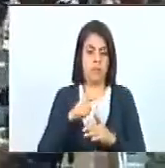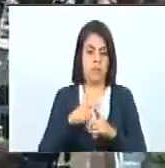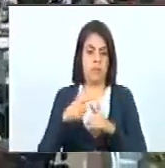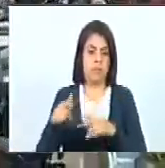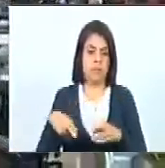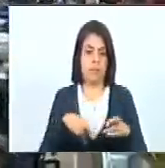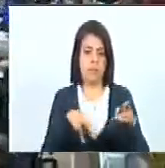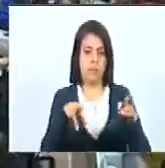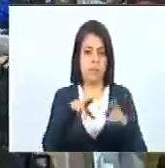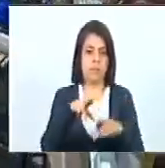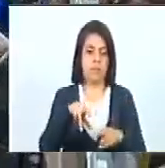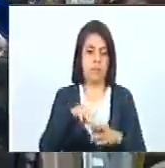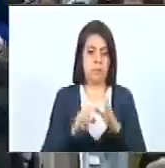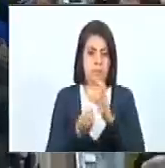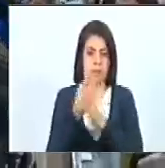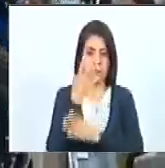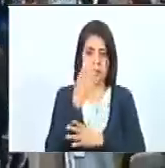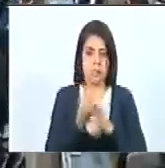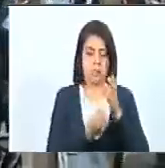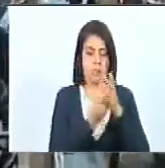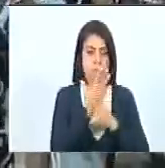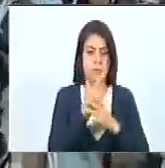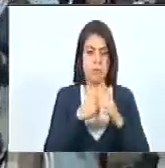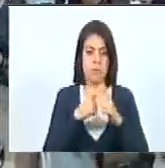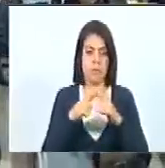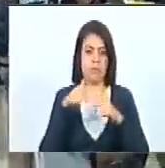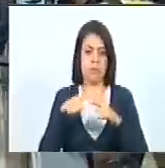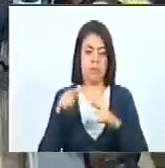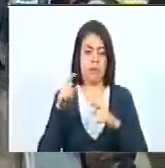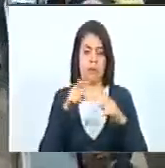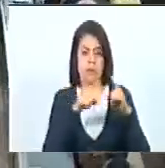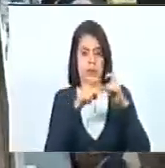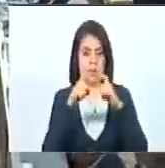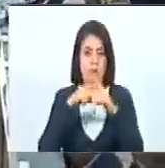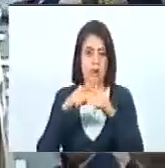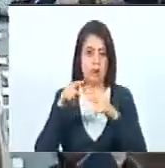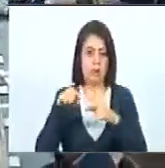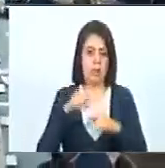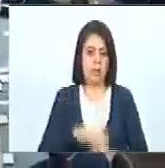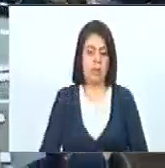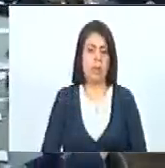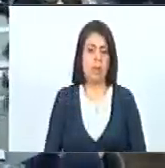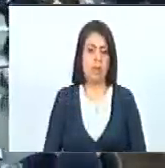ríos, contra nuestras plantas, contra nuestros insectos, contra